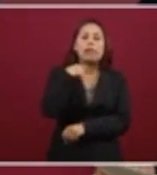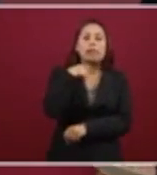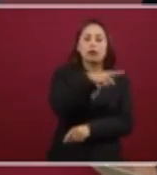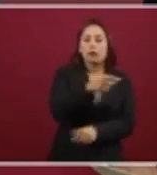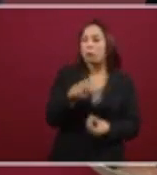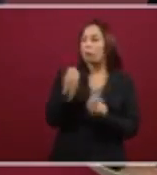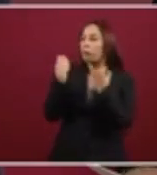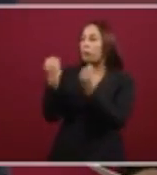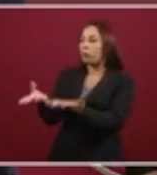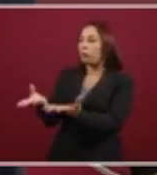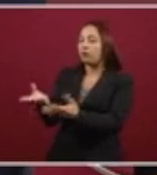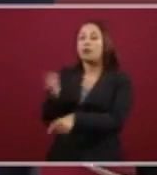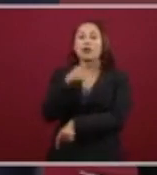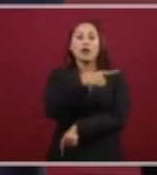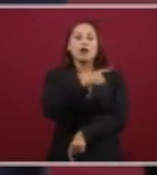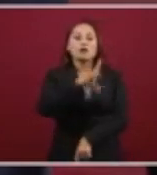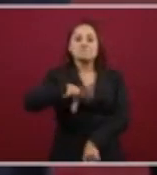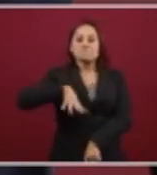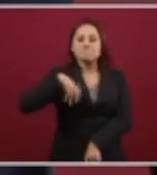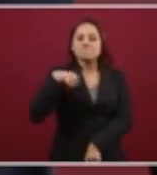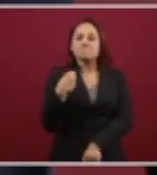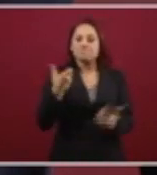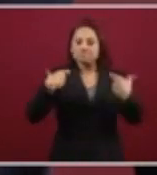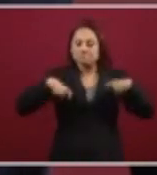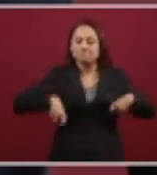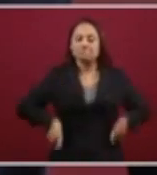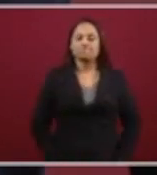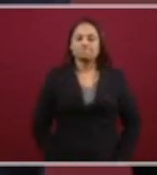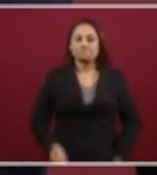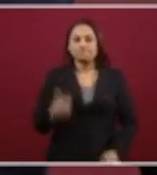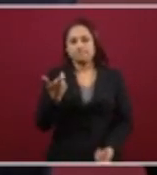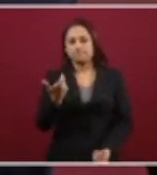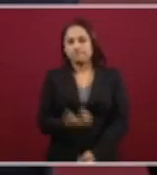y ellos se quedaban con los beneficios.